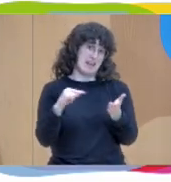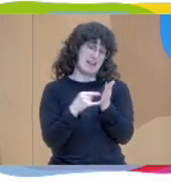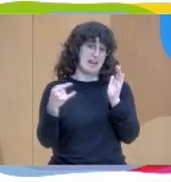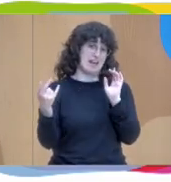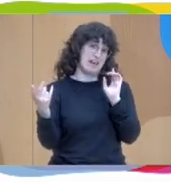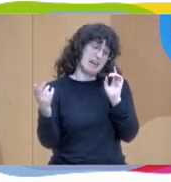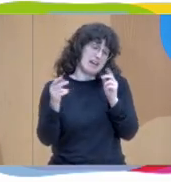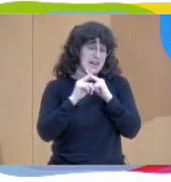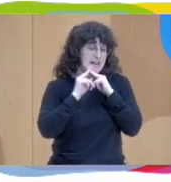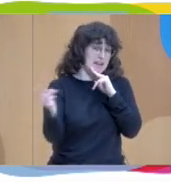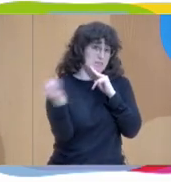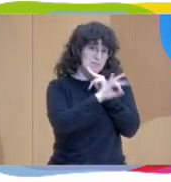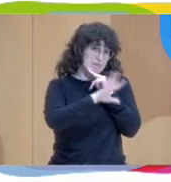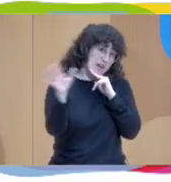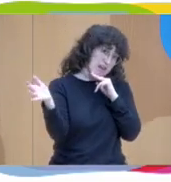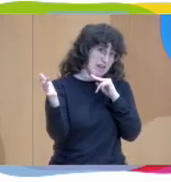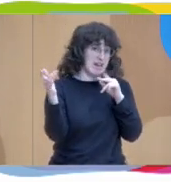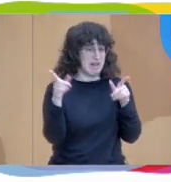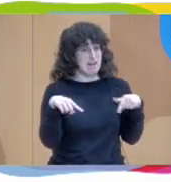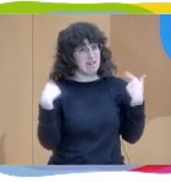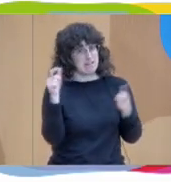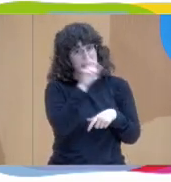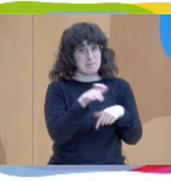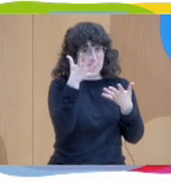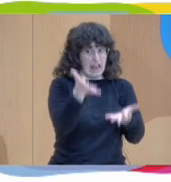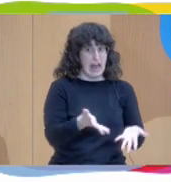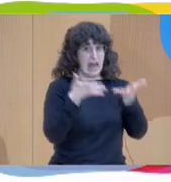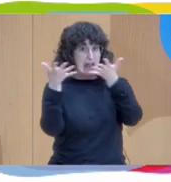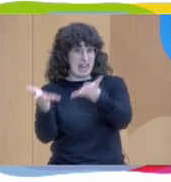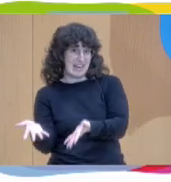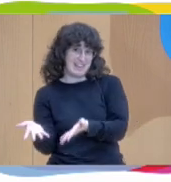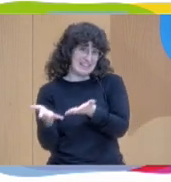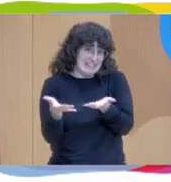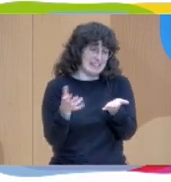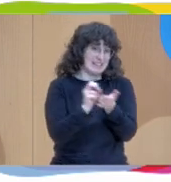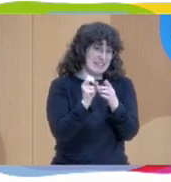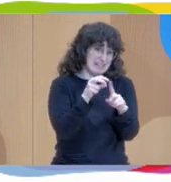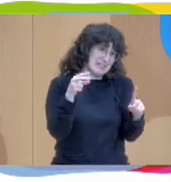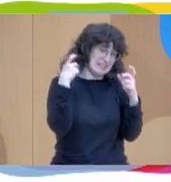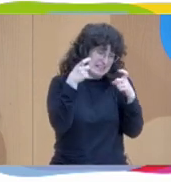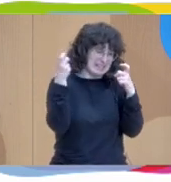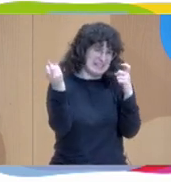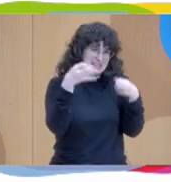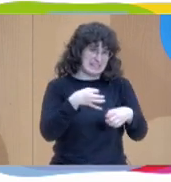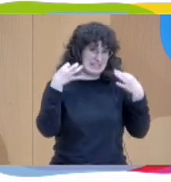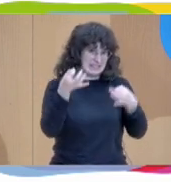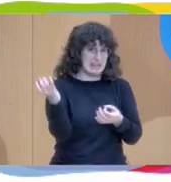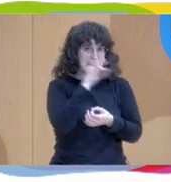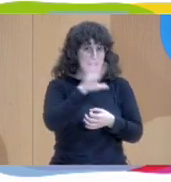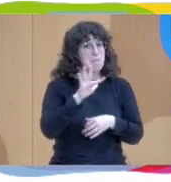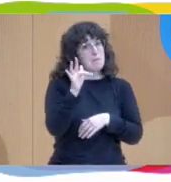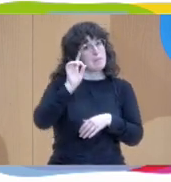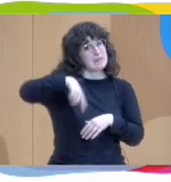que atendemos en los eh servicios con nuestra mejor disposición y quiero agradeceros también a todos los que habéis